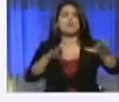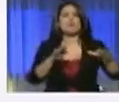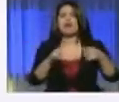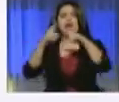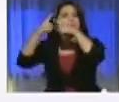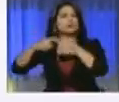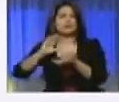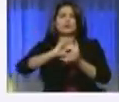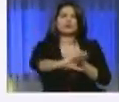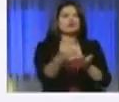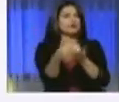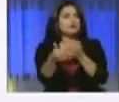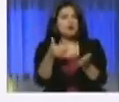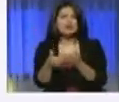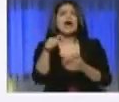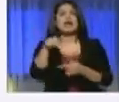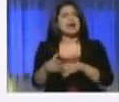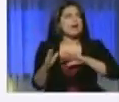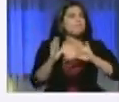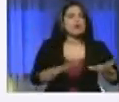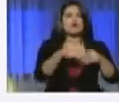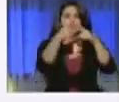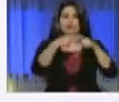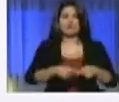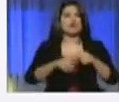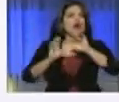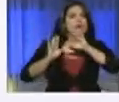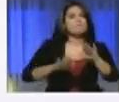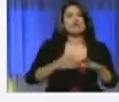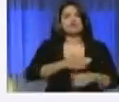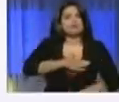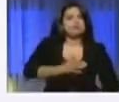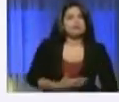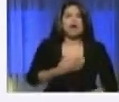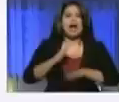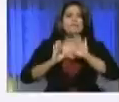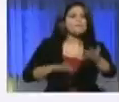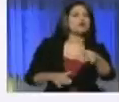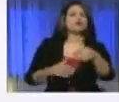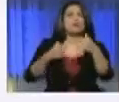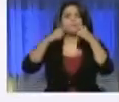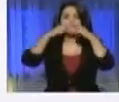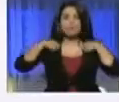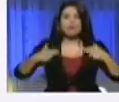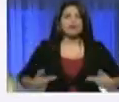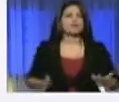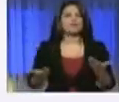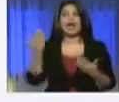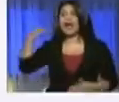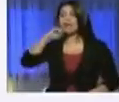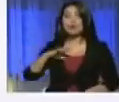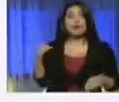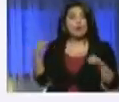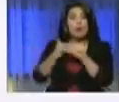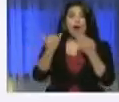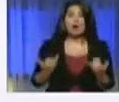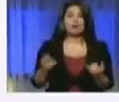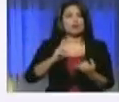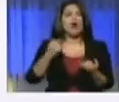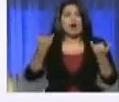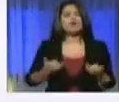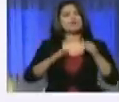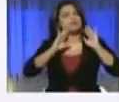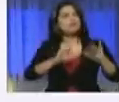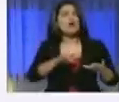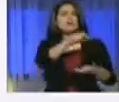moral, físico, financiero, como nunca antes, jamás en la vida hubo en Venezuela a los deportistas, a los atletas,